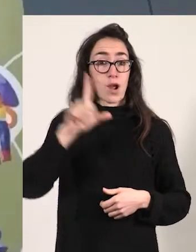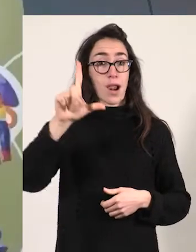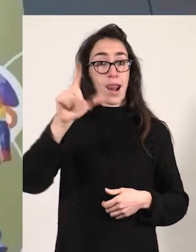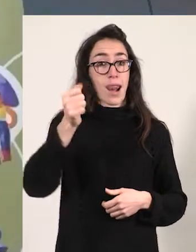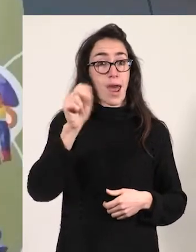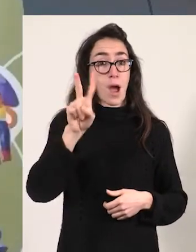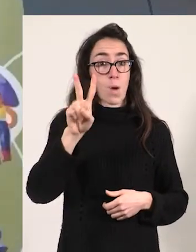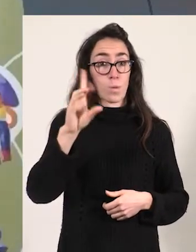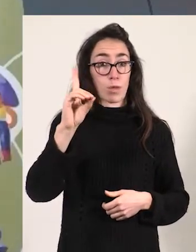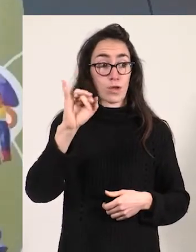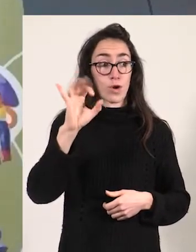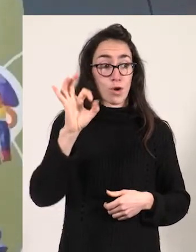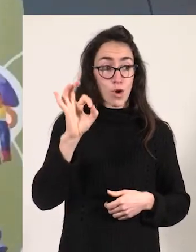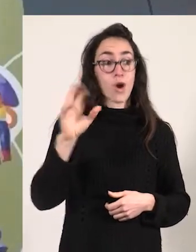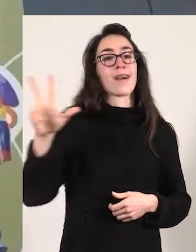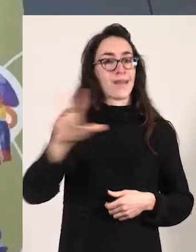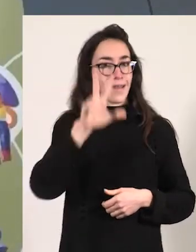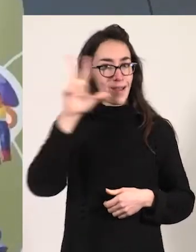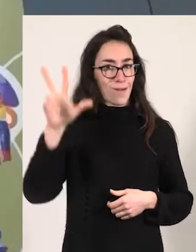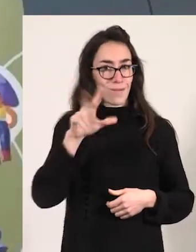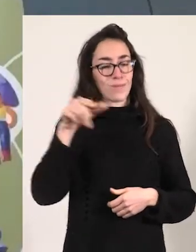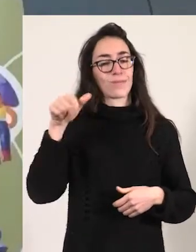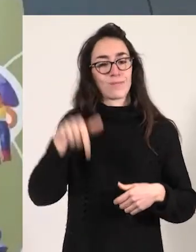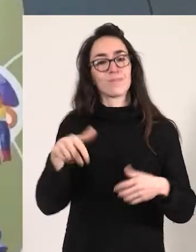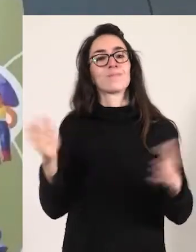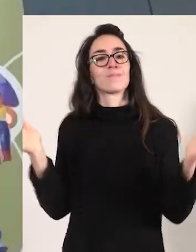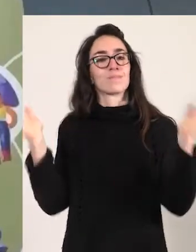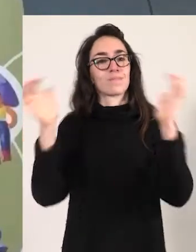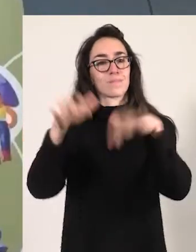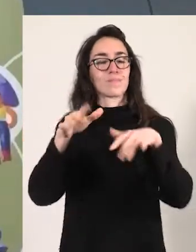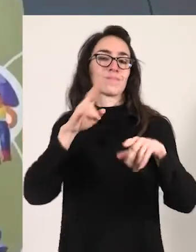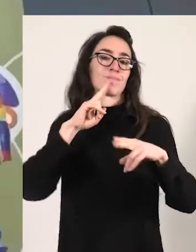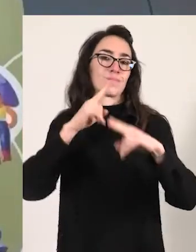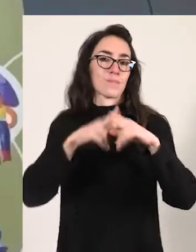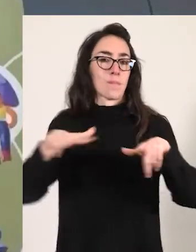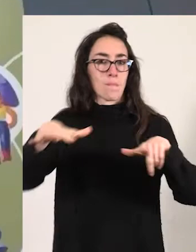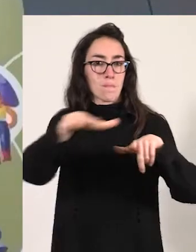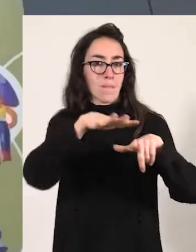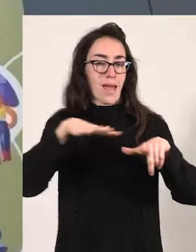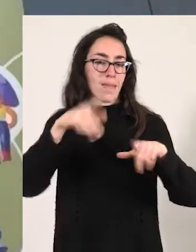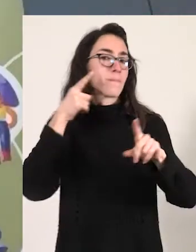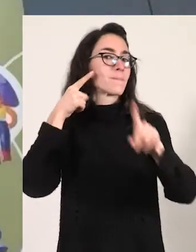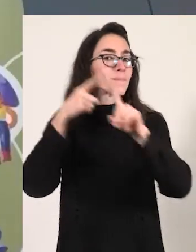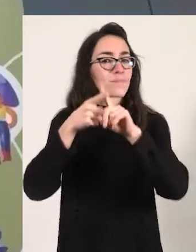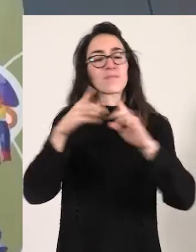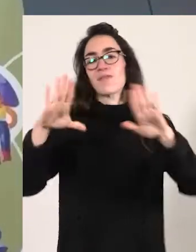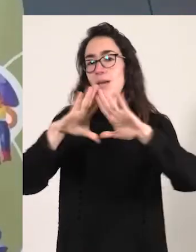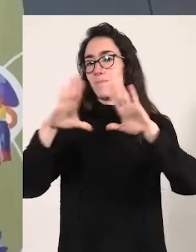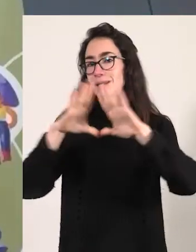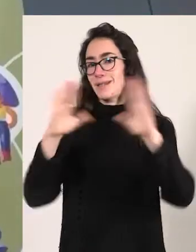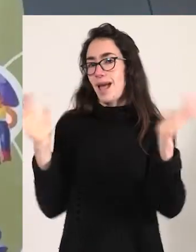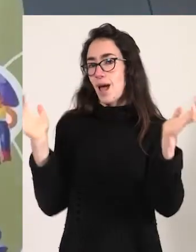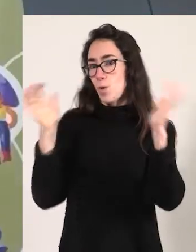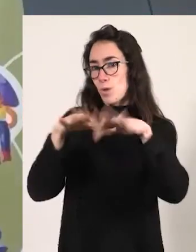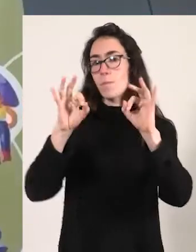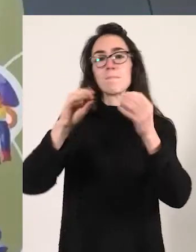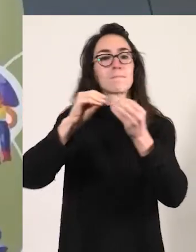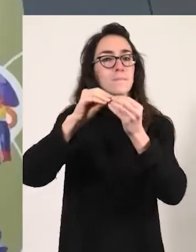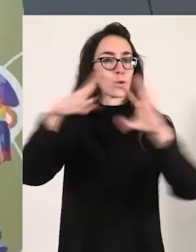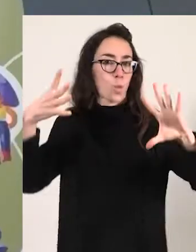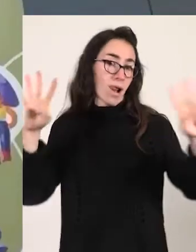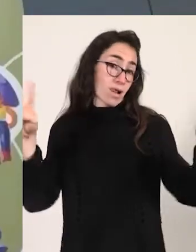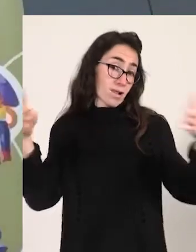En este espacio el Ayuntamiento de Laudio ha puesto en marcha la actividad Laudiotic Plazara, un ciclo virtual de encuentros